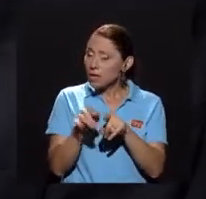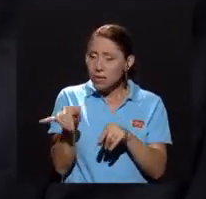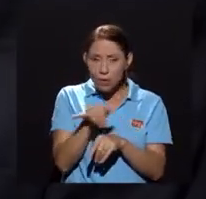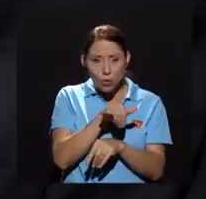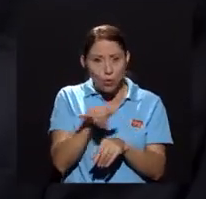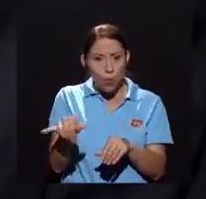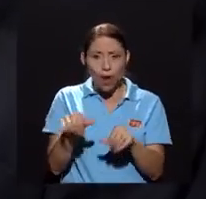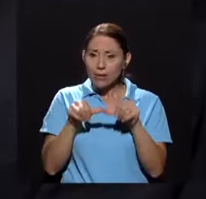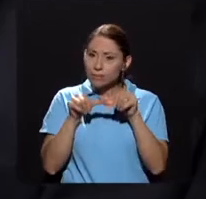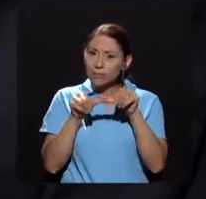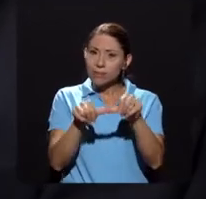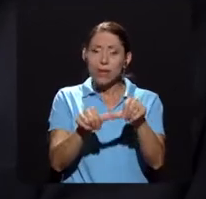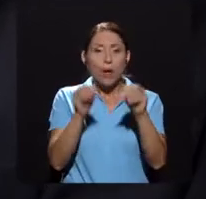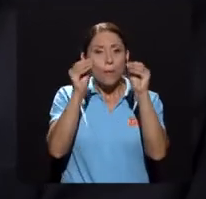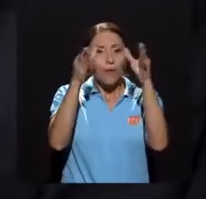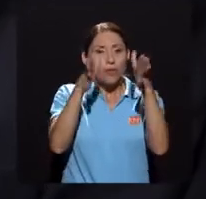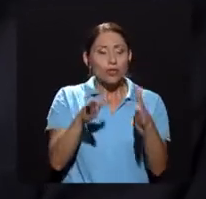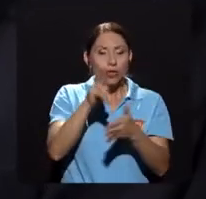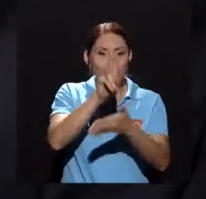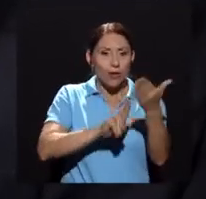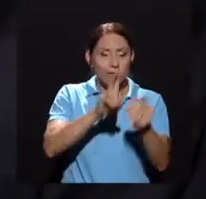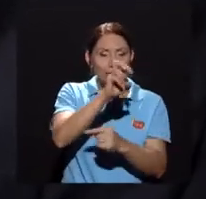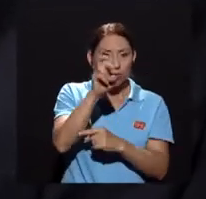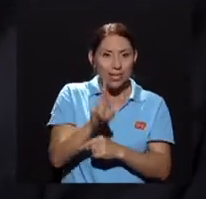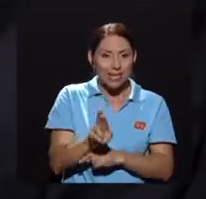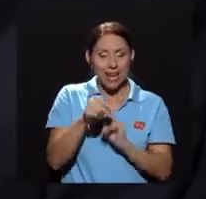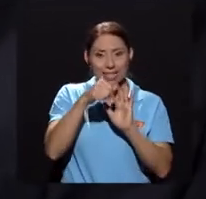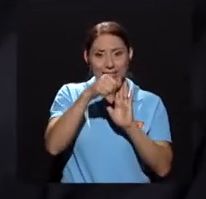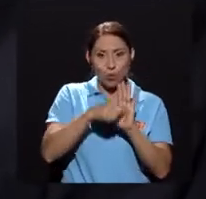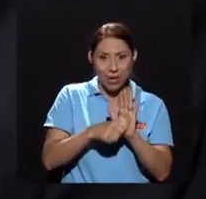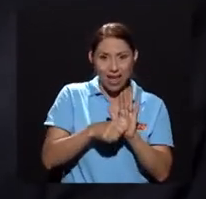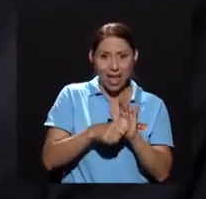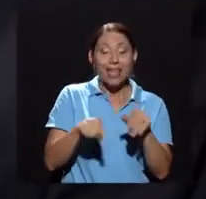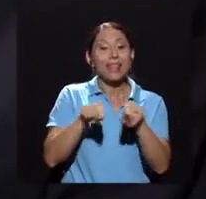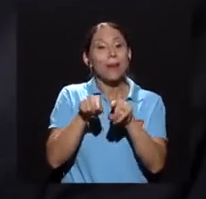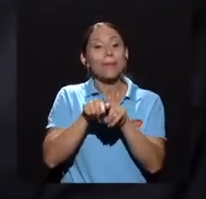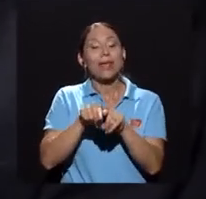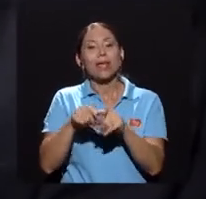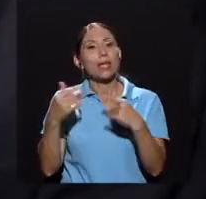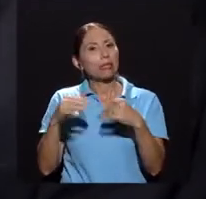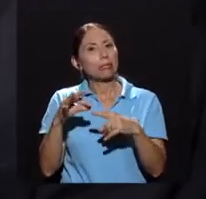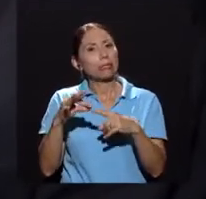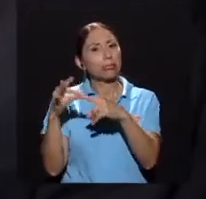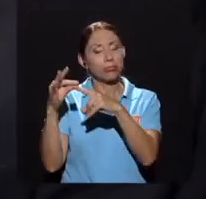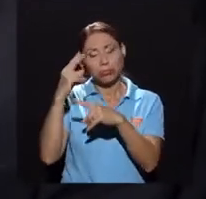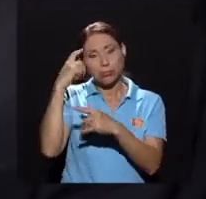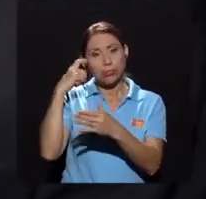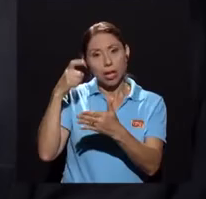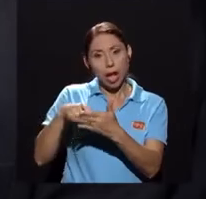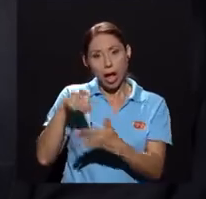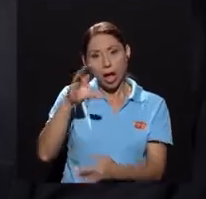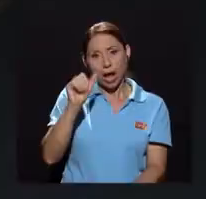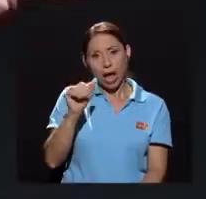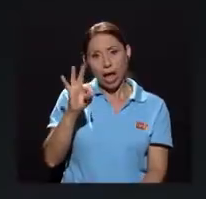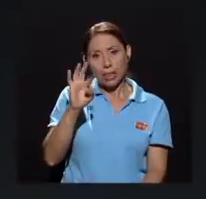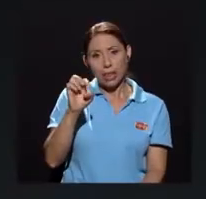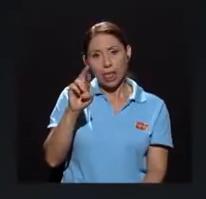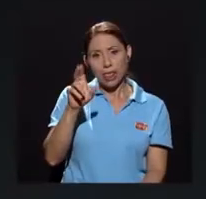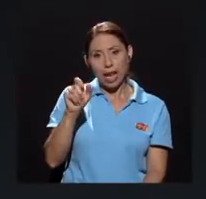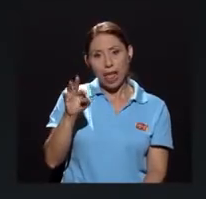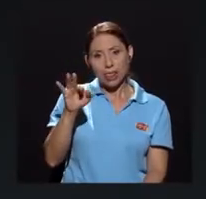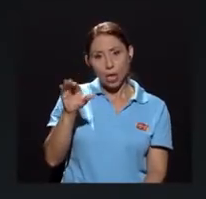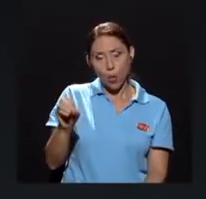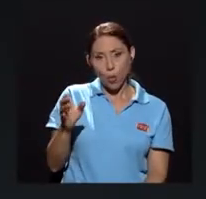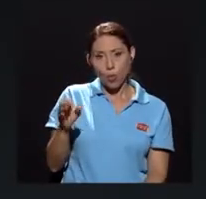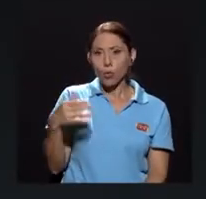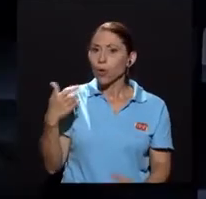rica en cirugía y catedrático de la universidad costa rica o sea gente con una capacidad de trabajo extraordinaria y estudioso como decía